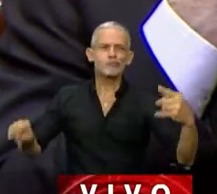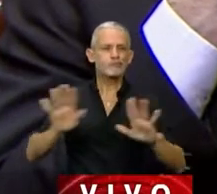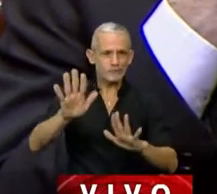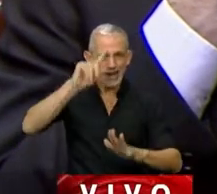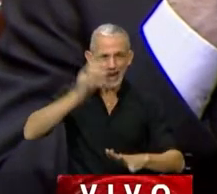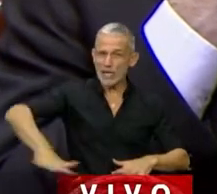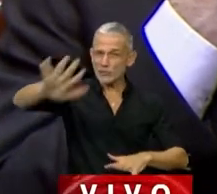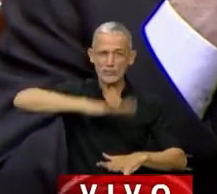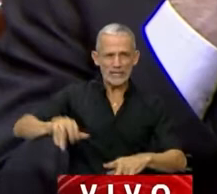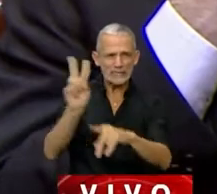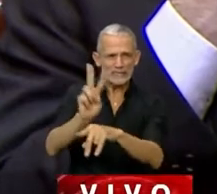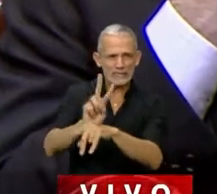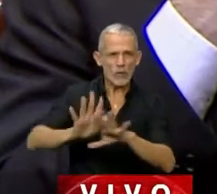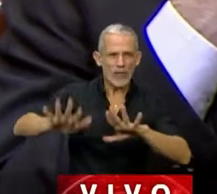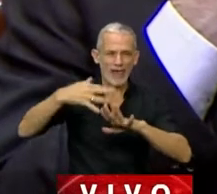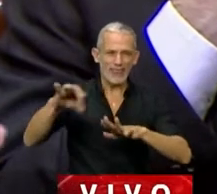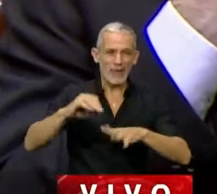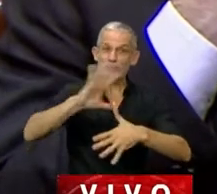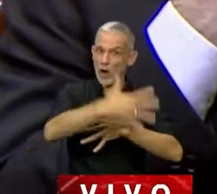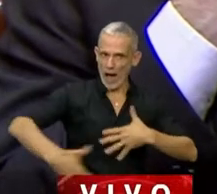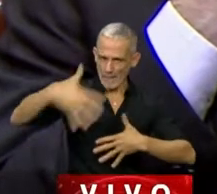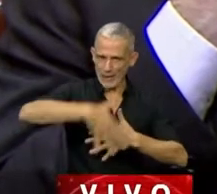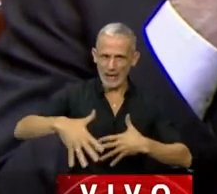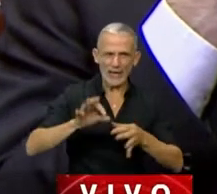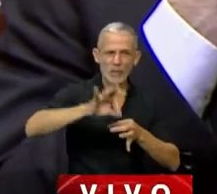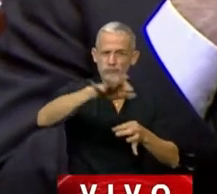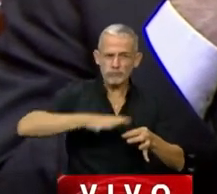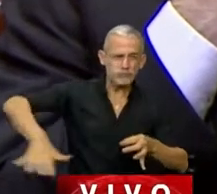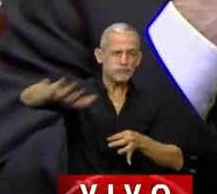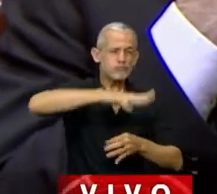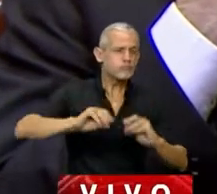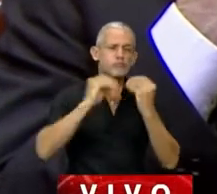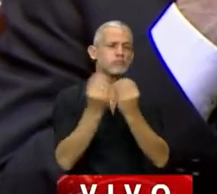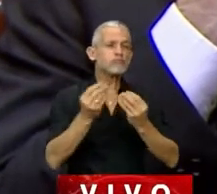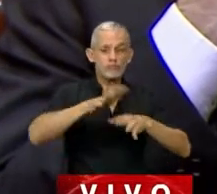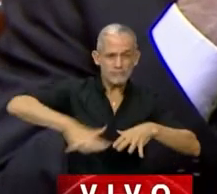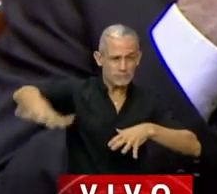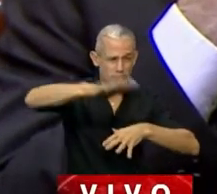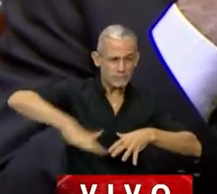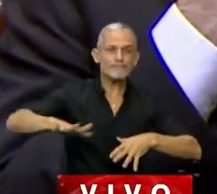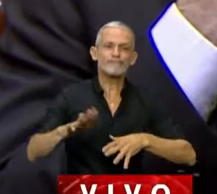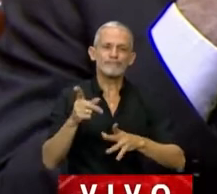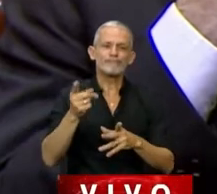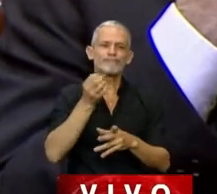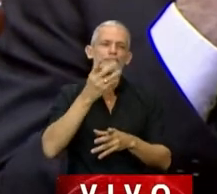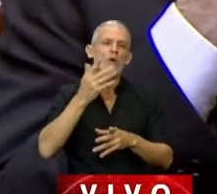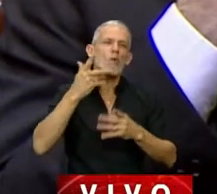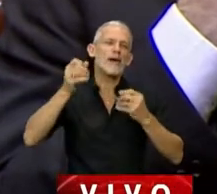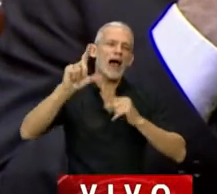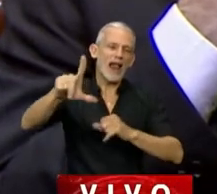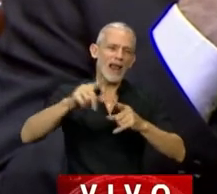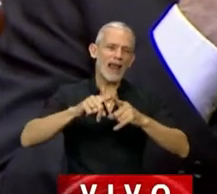nivel nacional y continental. La superficie abarcada ha sido declarada humedal de